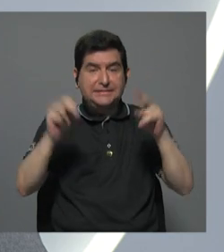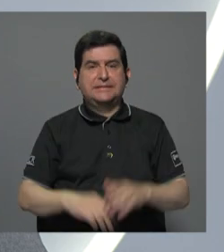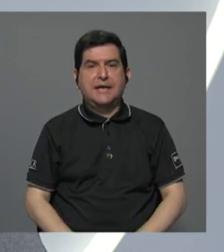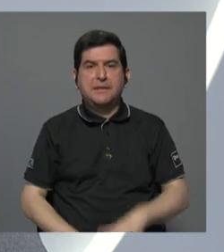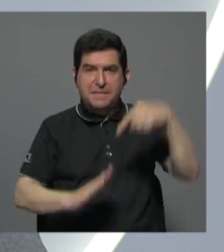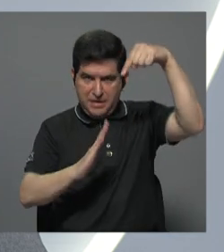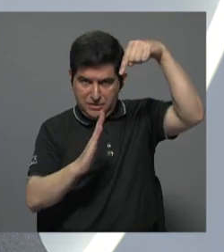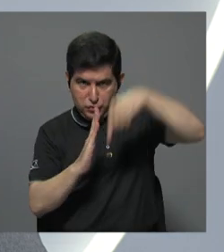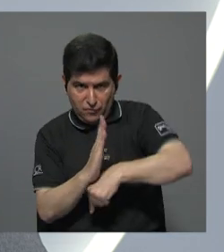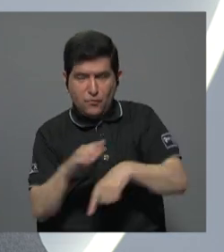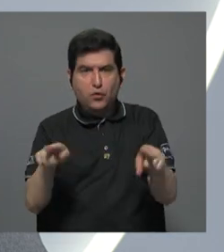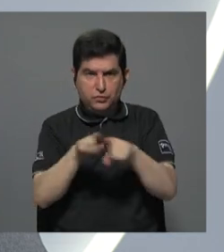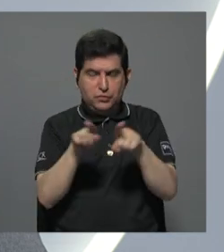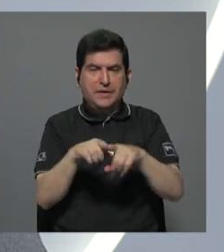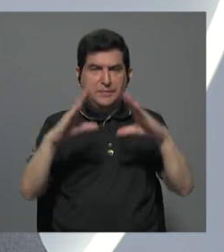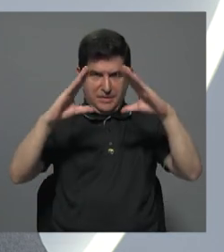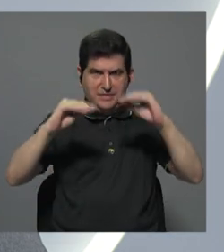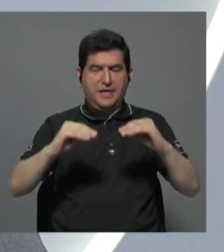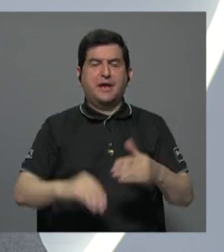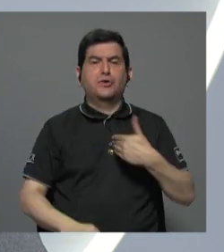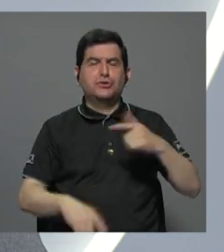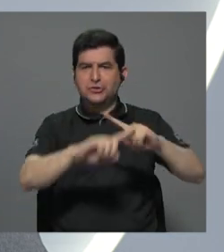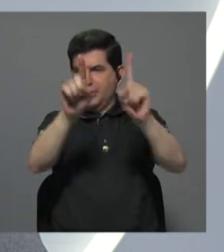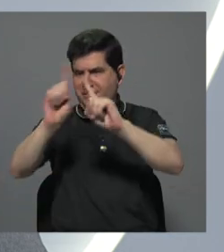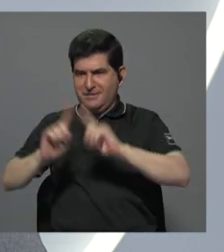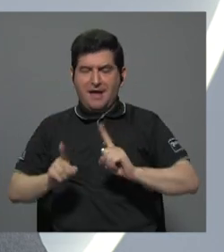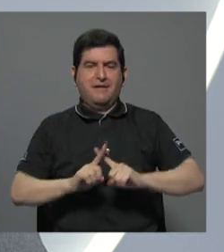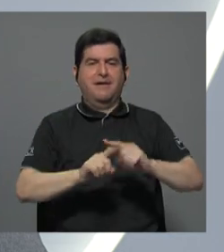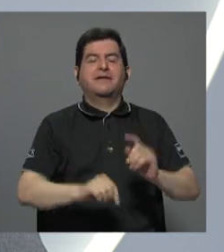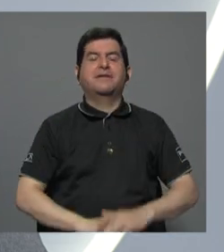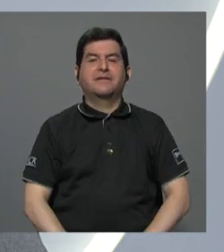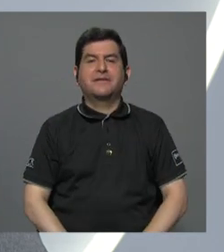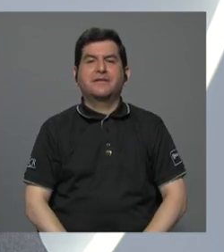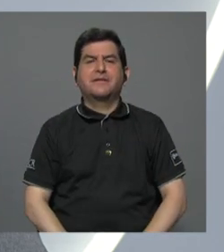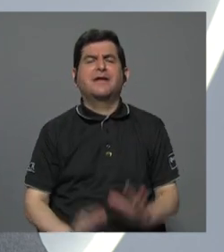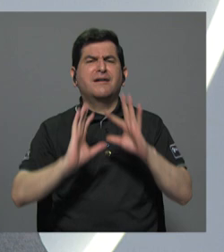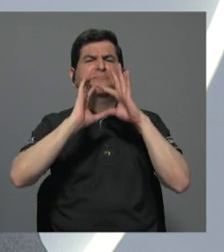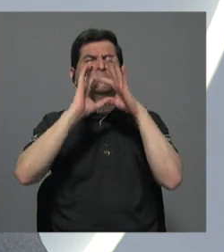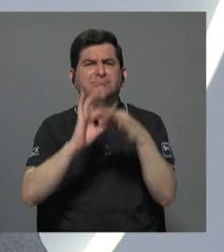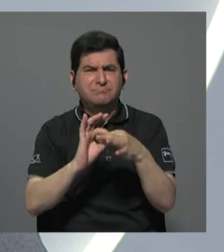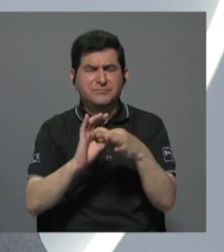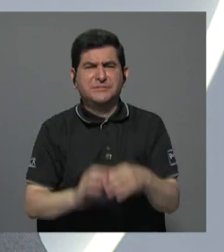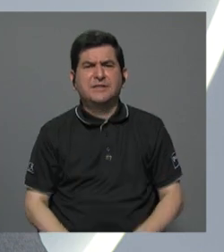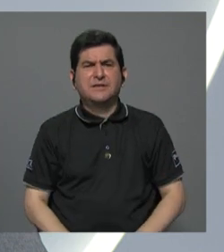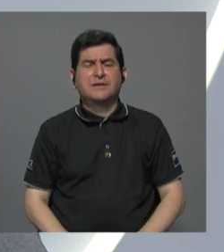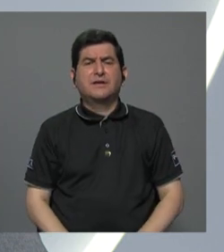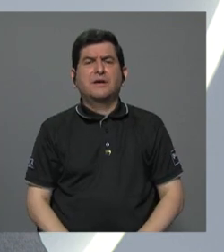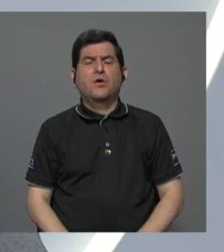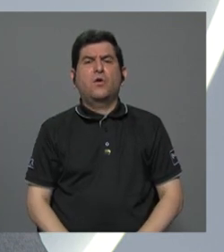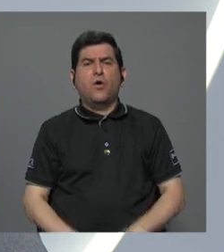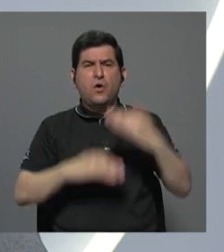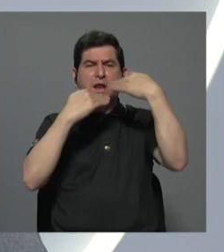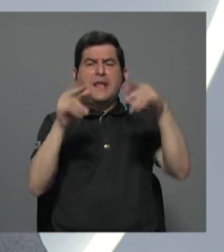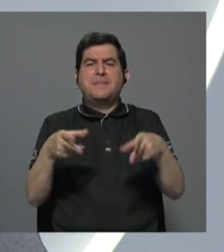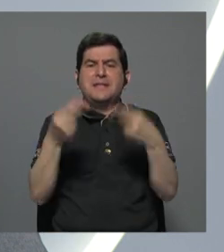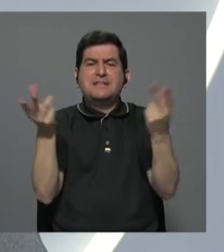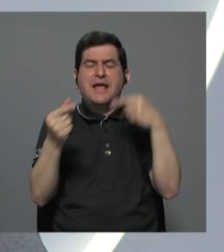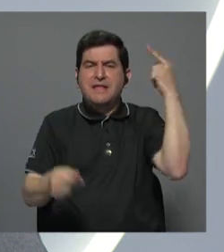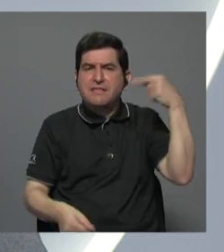temas de fondo también de esta noche porque teníamos varios que tiene que ver con la regla fiscal